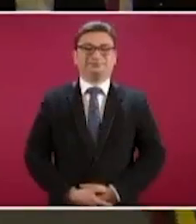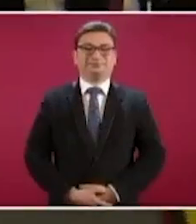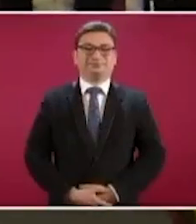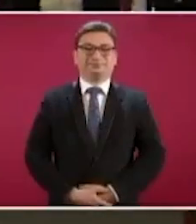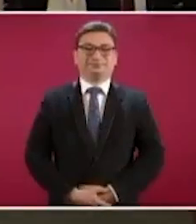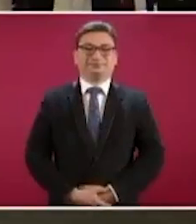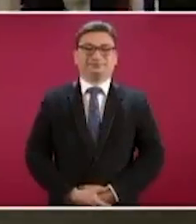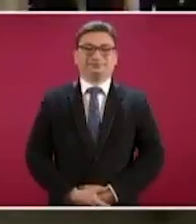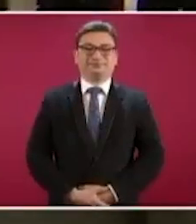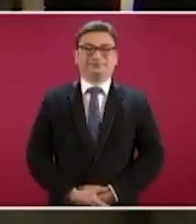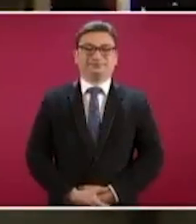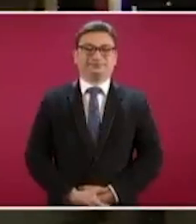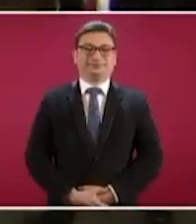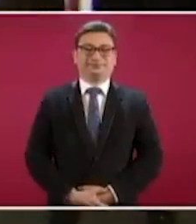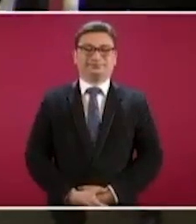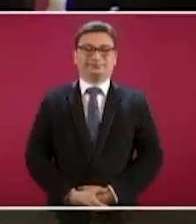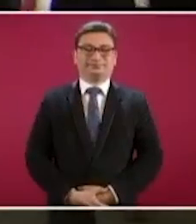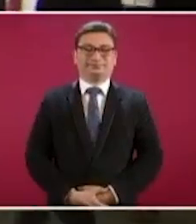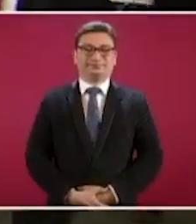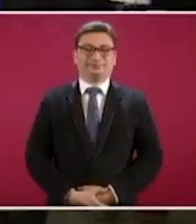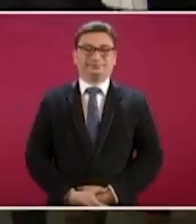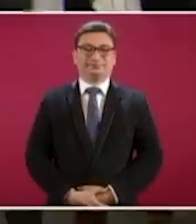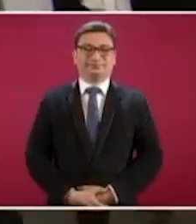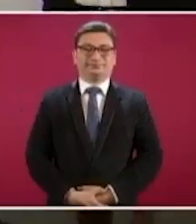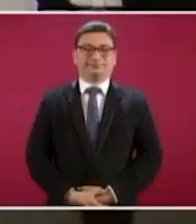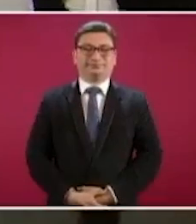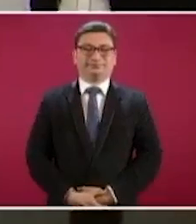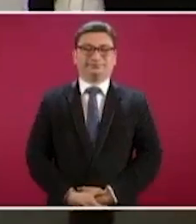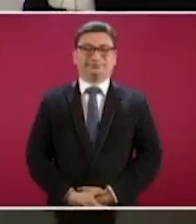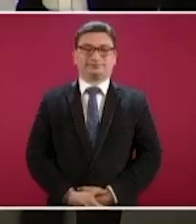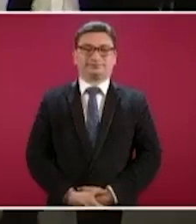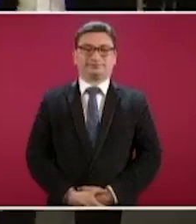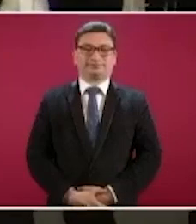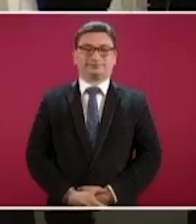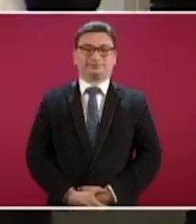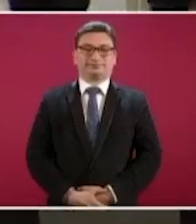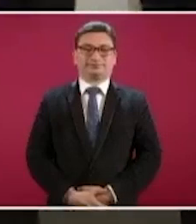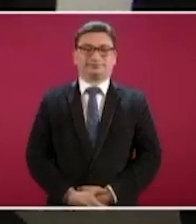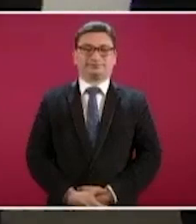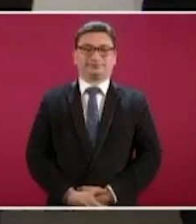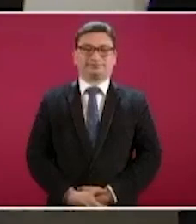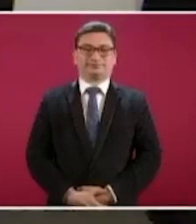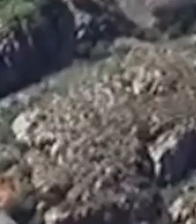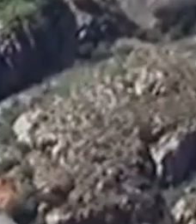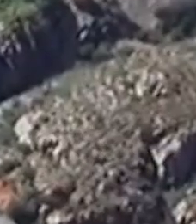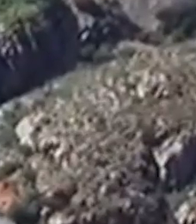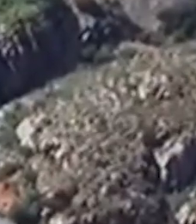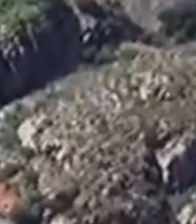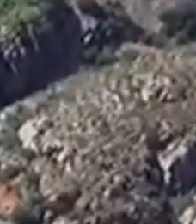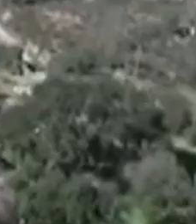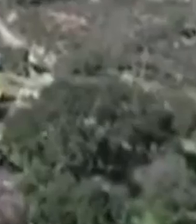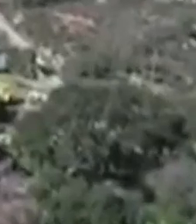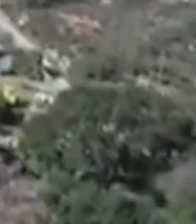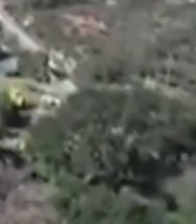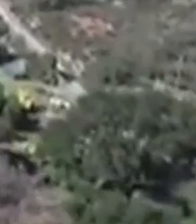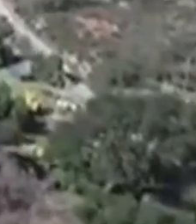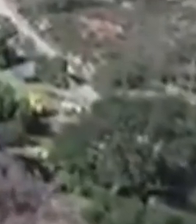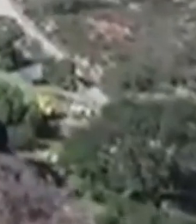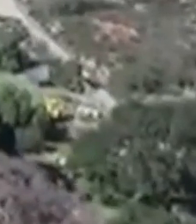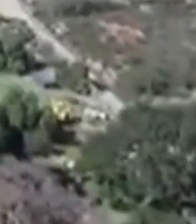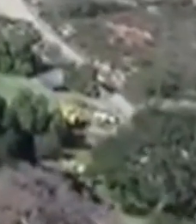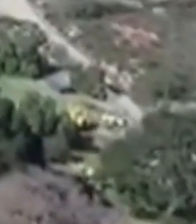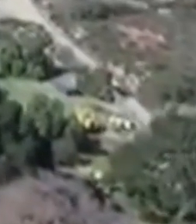La relación entre México y Estados Unidos es de respeto. Así lo apuntó el presidente Andrés Manuel López Obrador tras reiterar que el gobierno mexicano